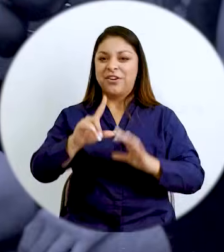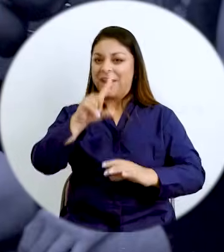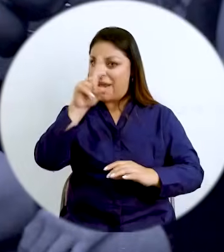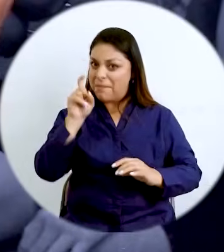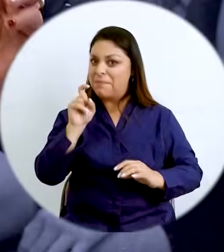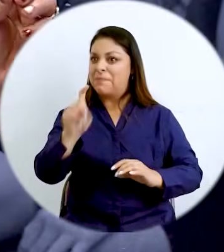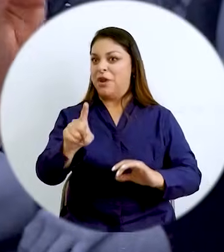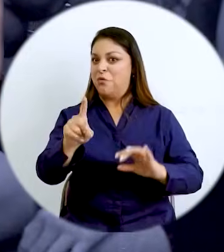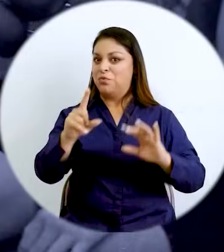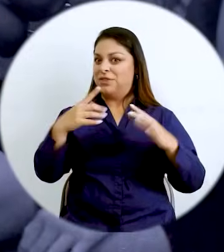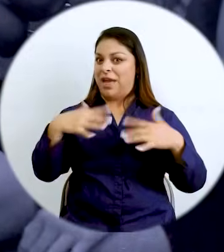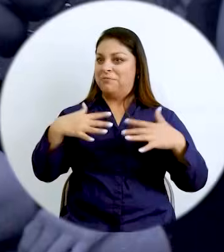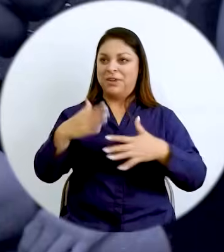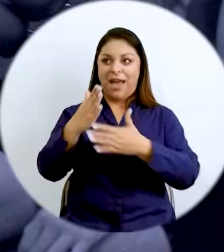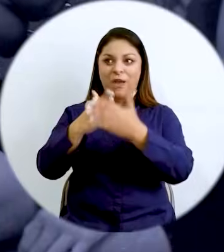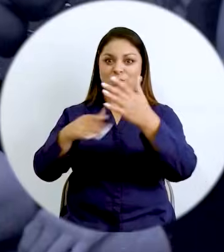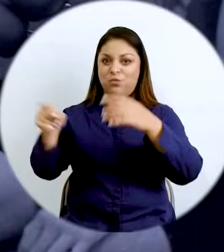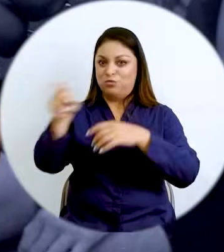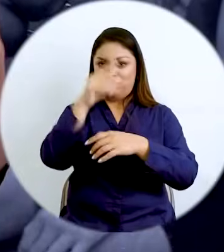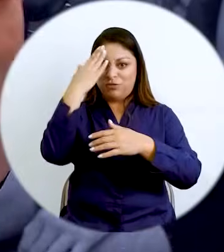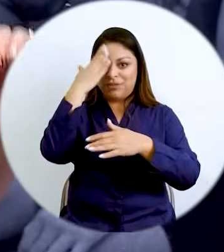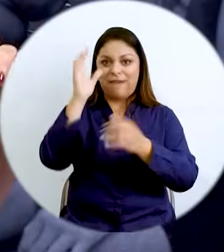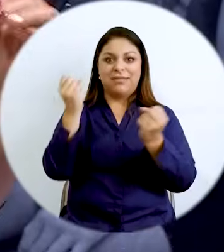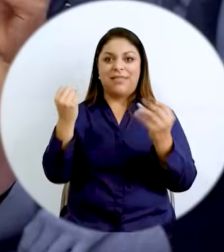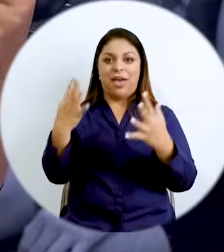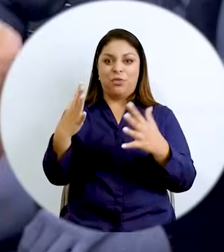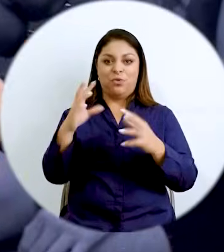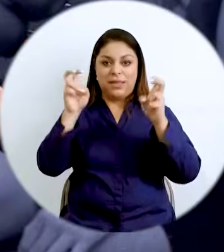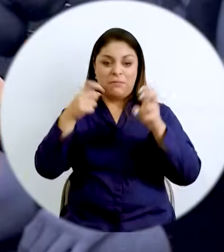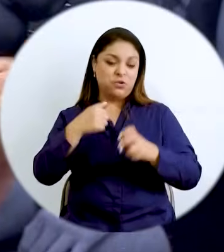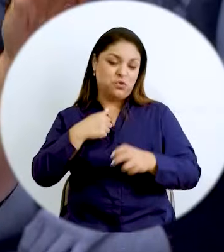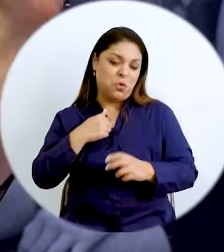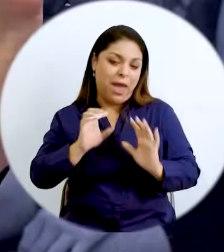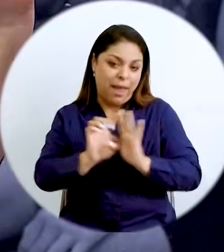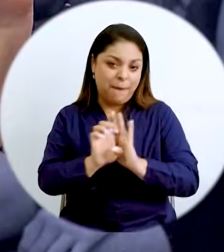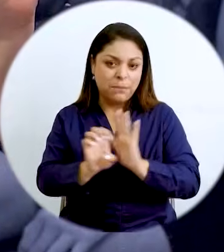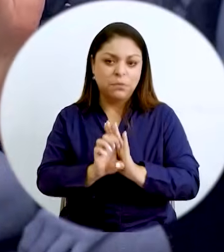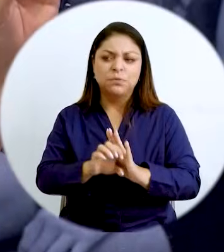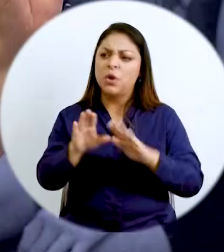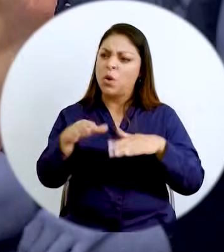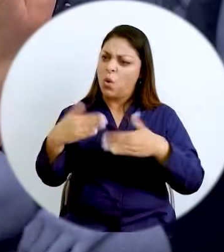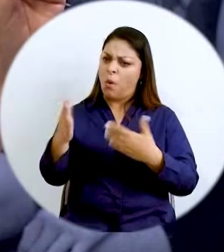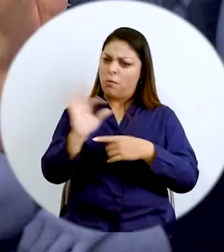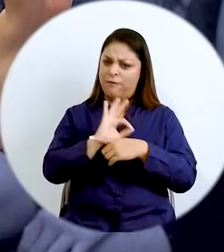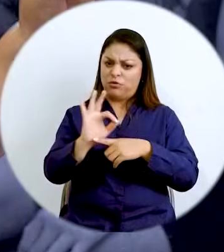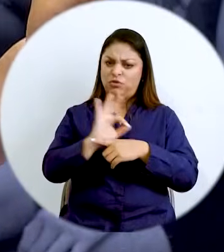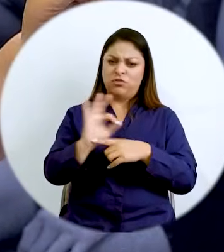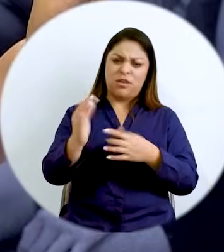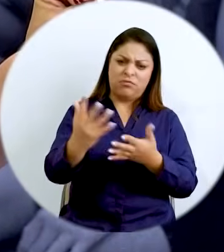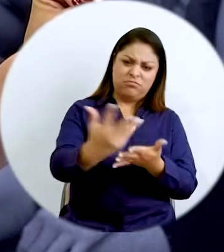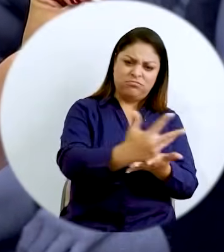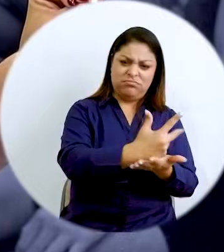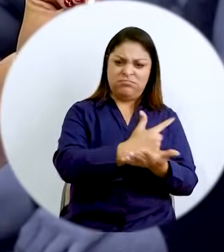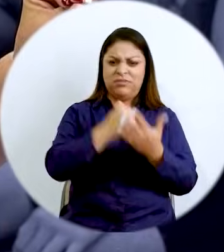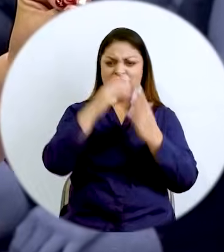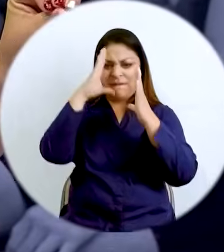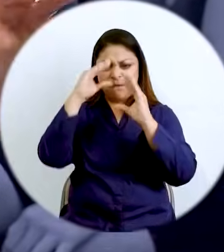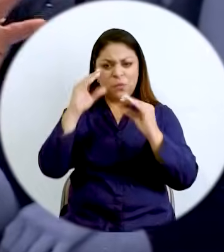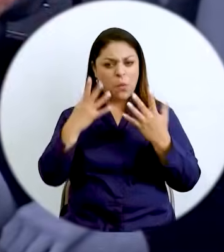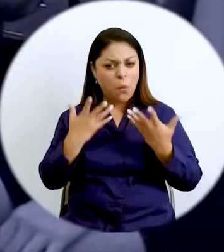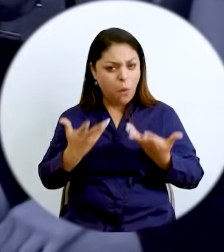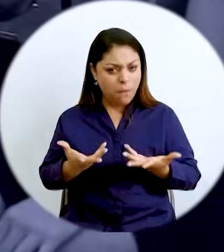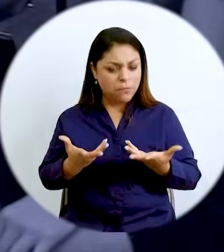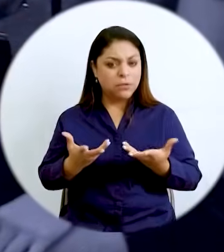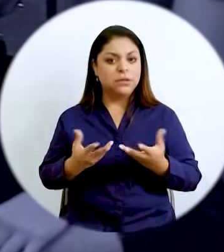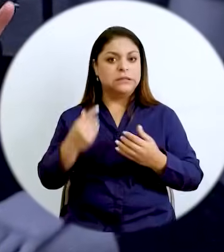Ahora, la pregunta del millón para quien no sabe mucho del tema, o sea, yo. ¿Cómo funciona la recolección de los datos? Yo